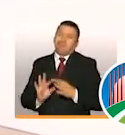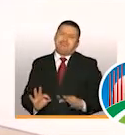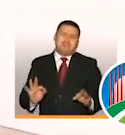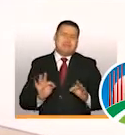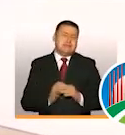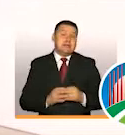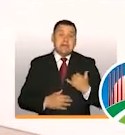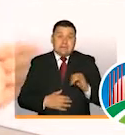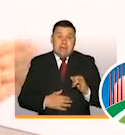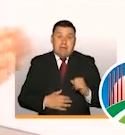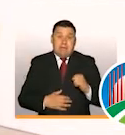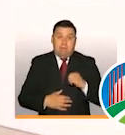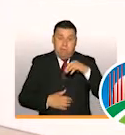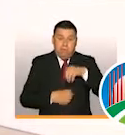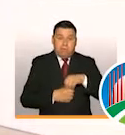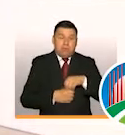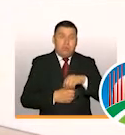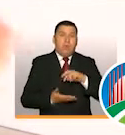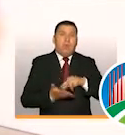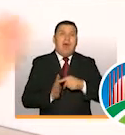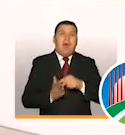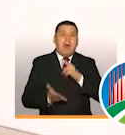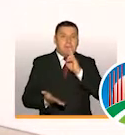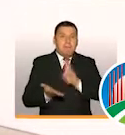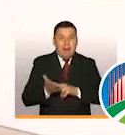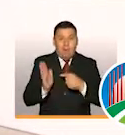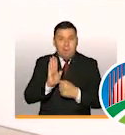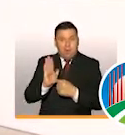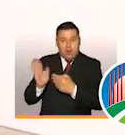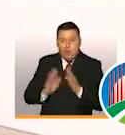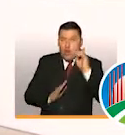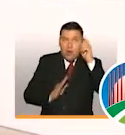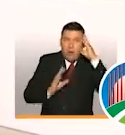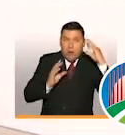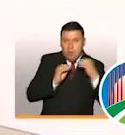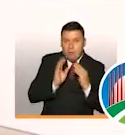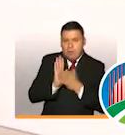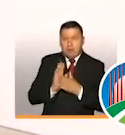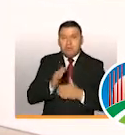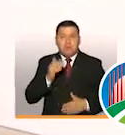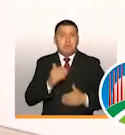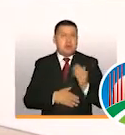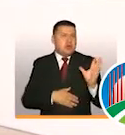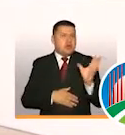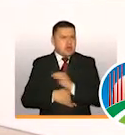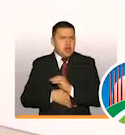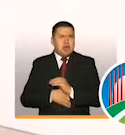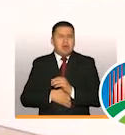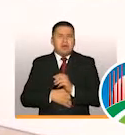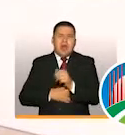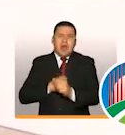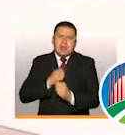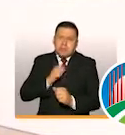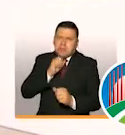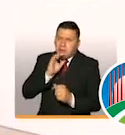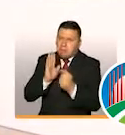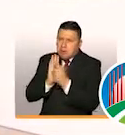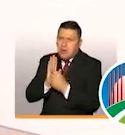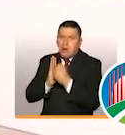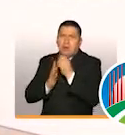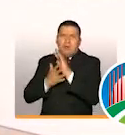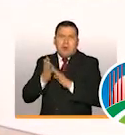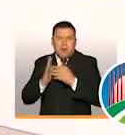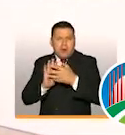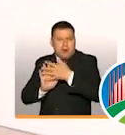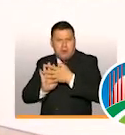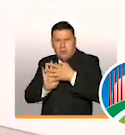porque desde ya tenemos toda la carta la carta de planificación del gobierno y hemos iniciado con todas las consultorías con toda la programación de